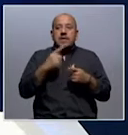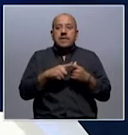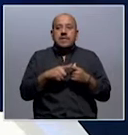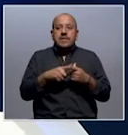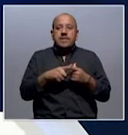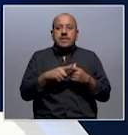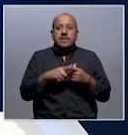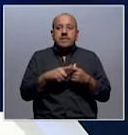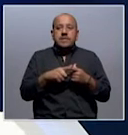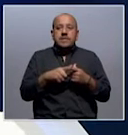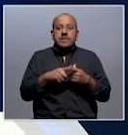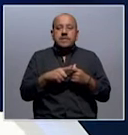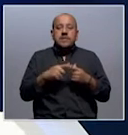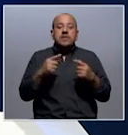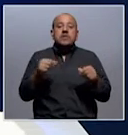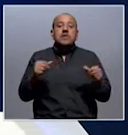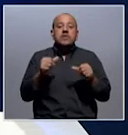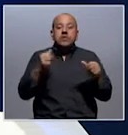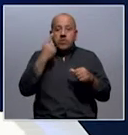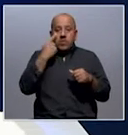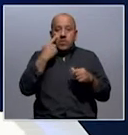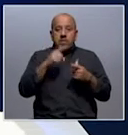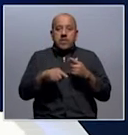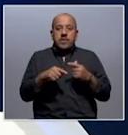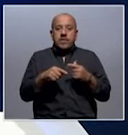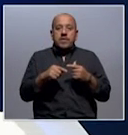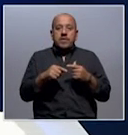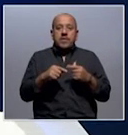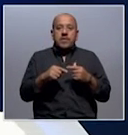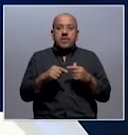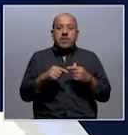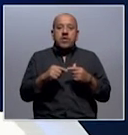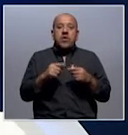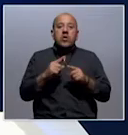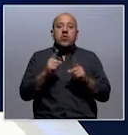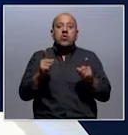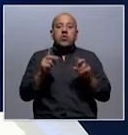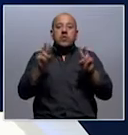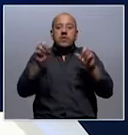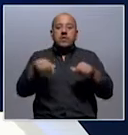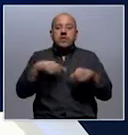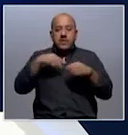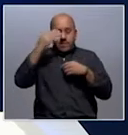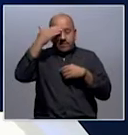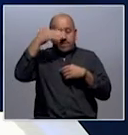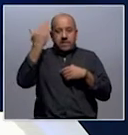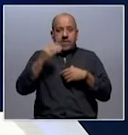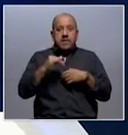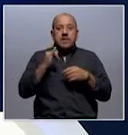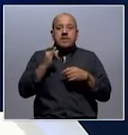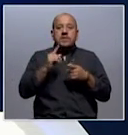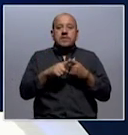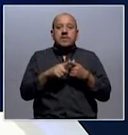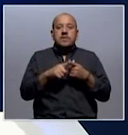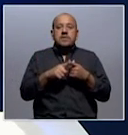de los animales que donde se ha hecho la prueba aumentan o al grado de temperatura de fiebre digamos pero si aumenta y es la forma